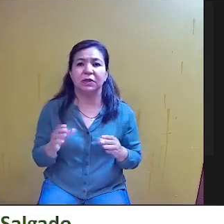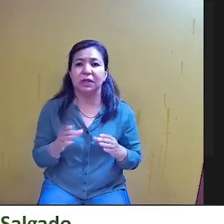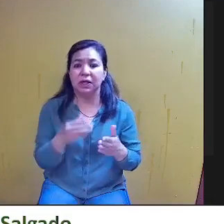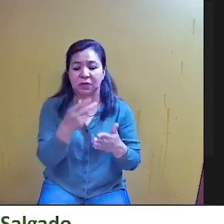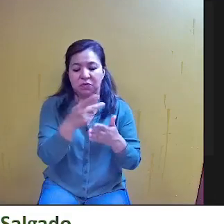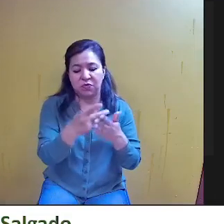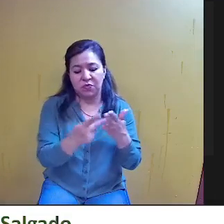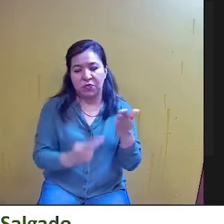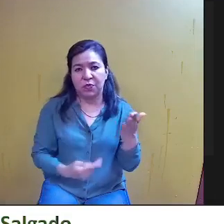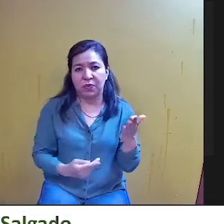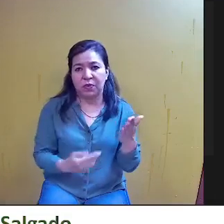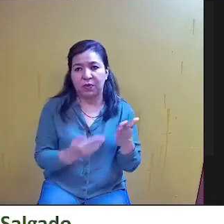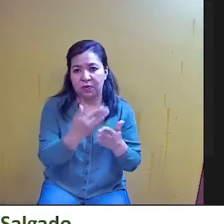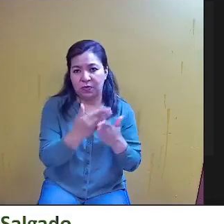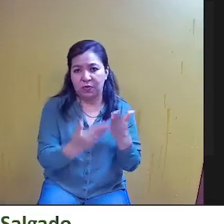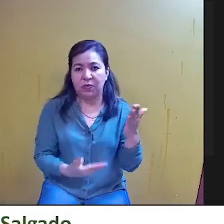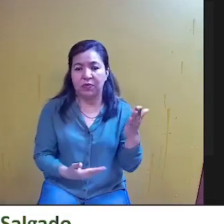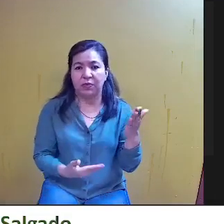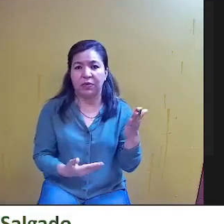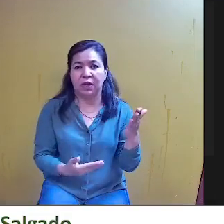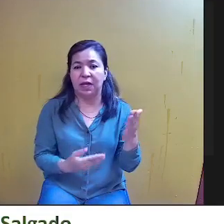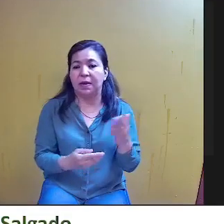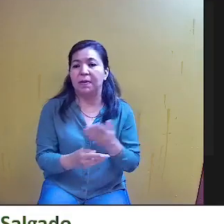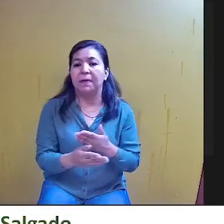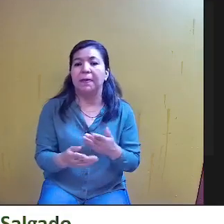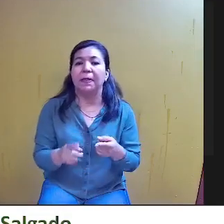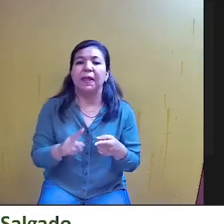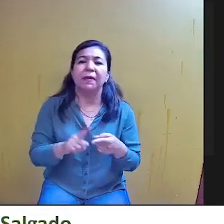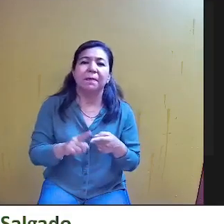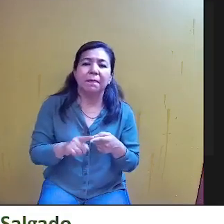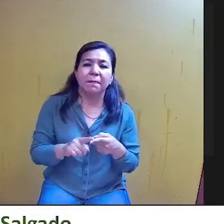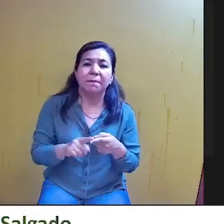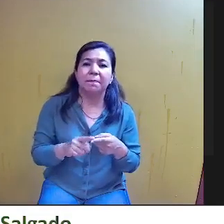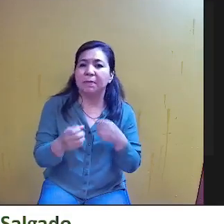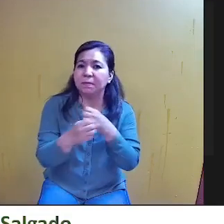permiten identificar un destinatario o la